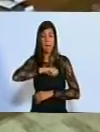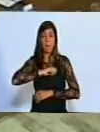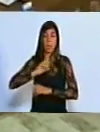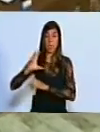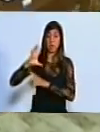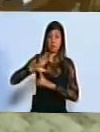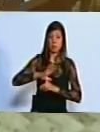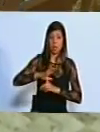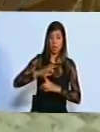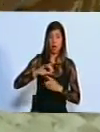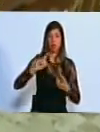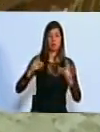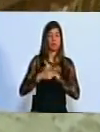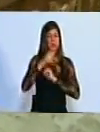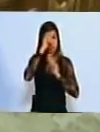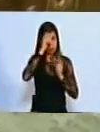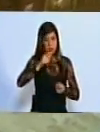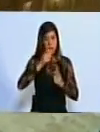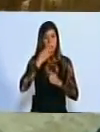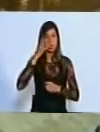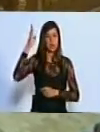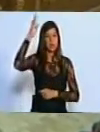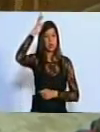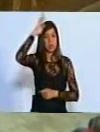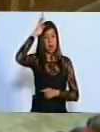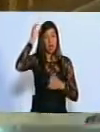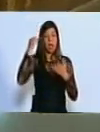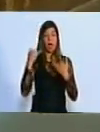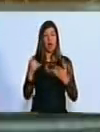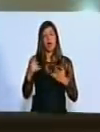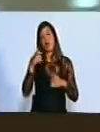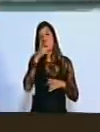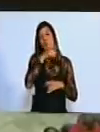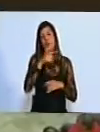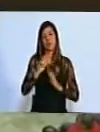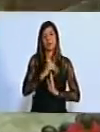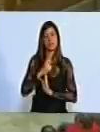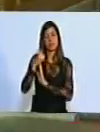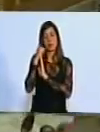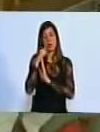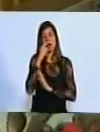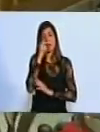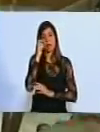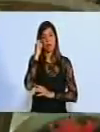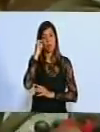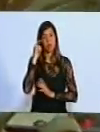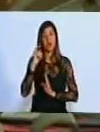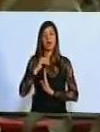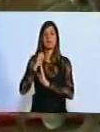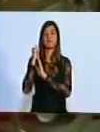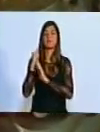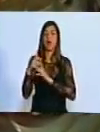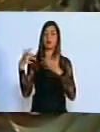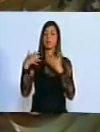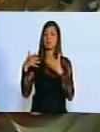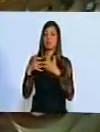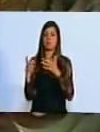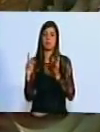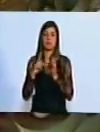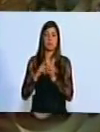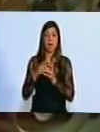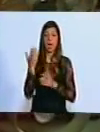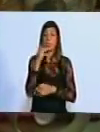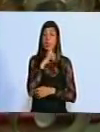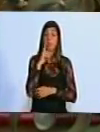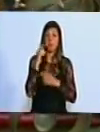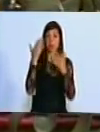fueron reivindicados. Lideresas y líderes del pueblo llano que lucharon por la República junto a próceres y que no tenían